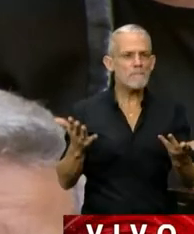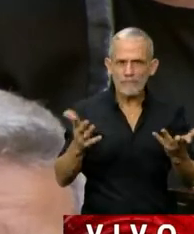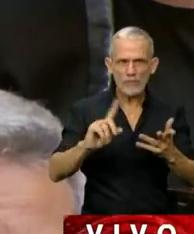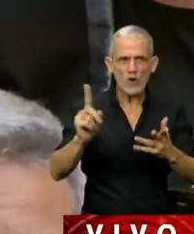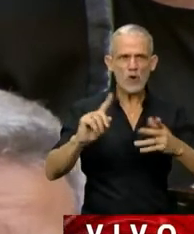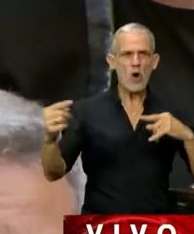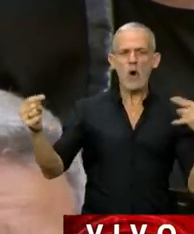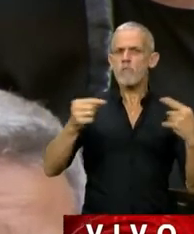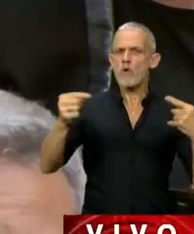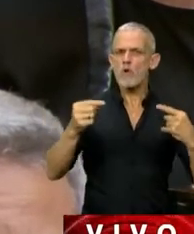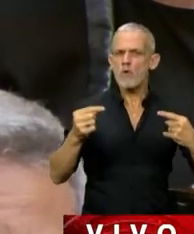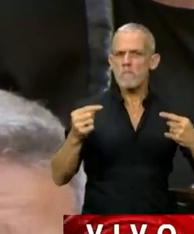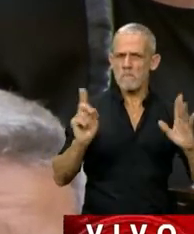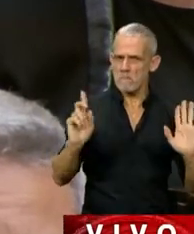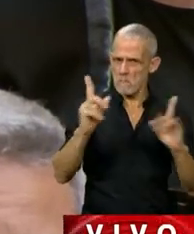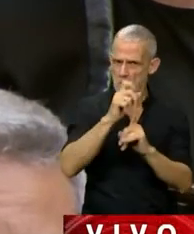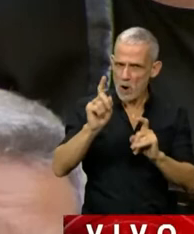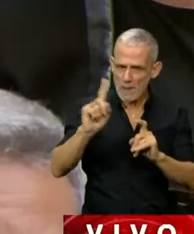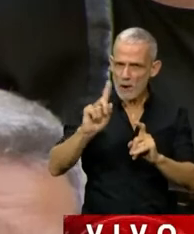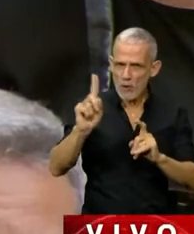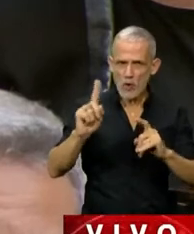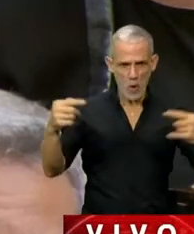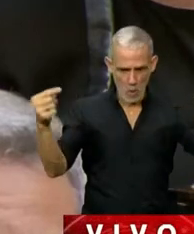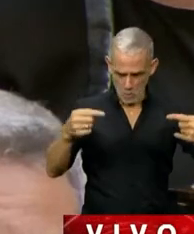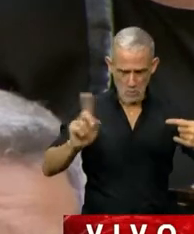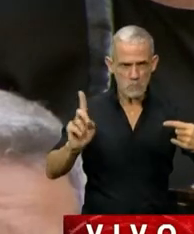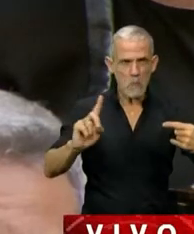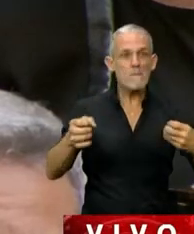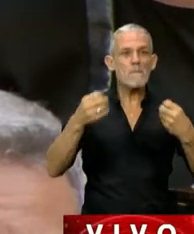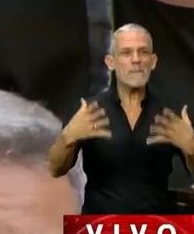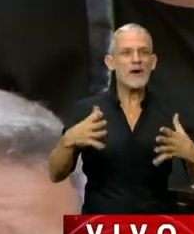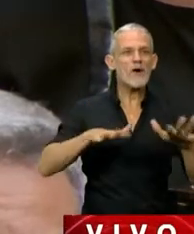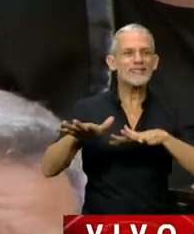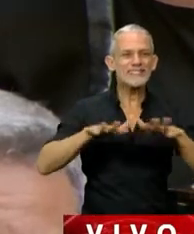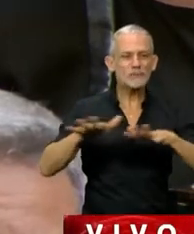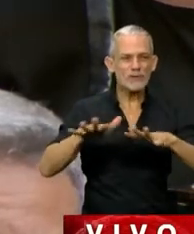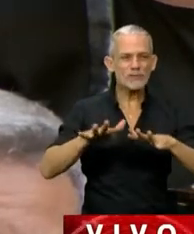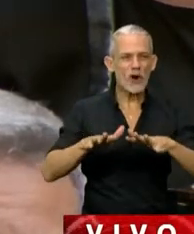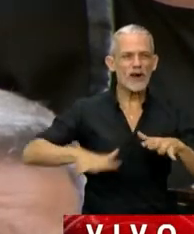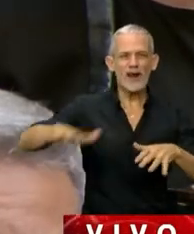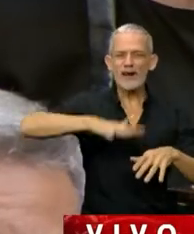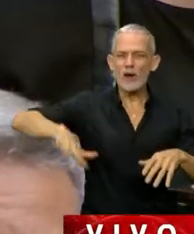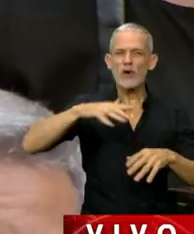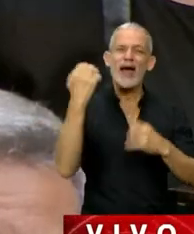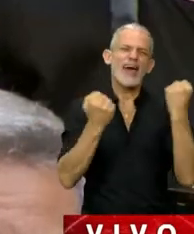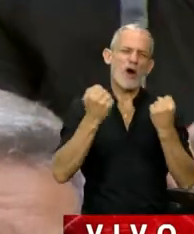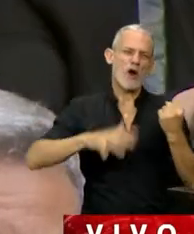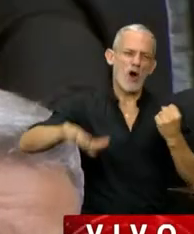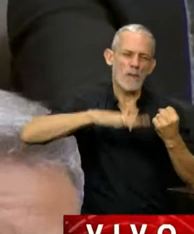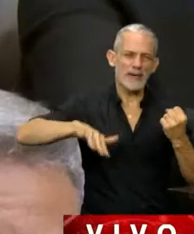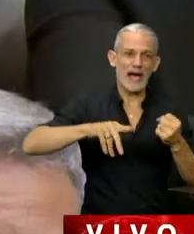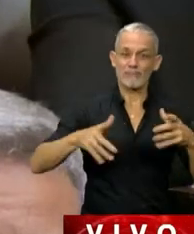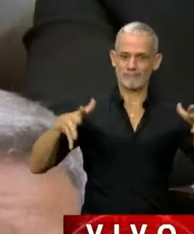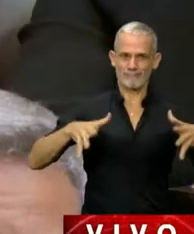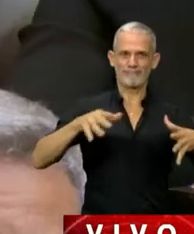no generaría conflictividades ni problemas, sino que además podría mejorar la situación en la zona económicamente